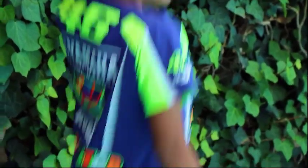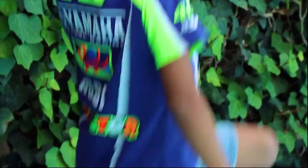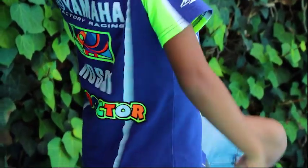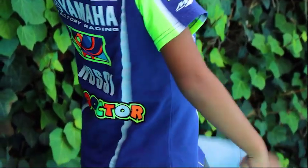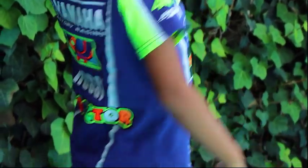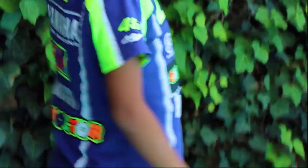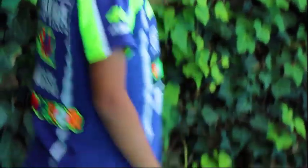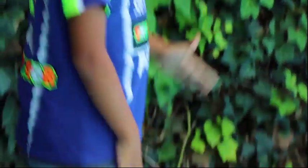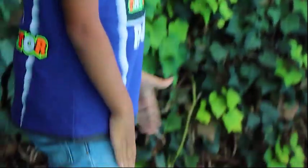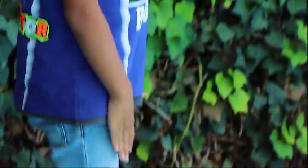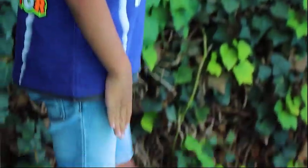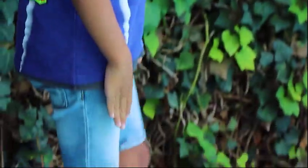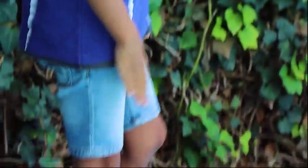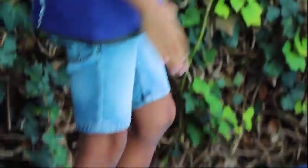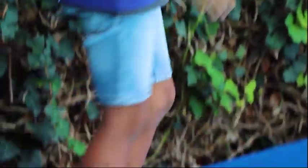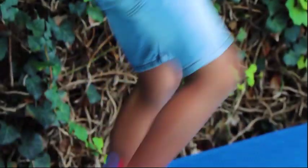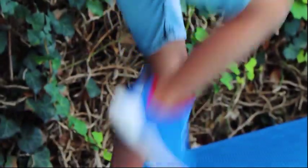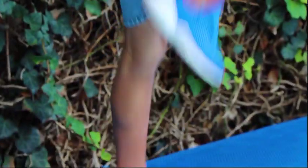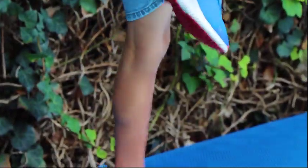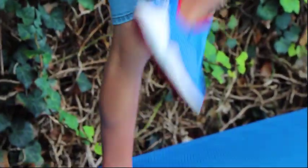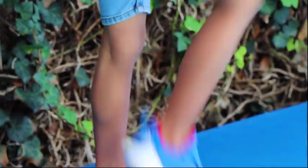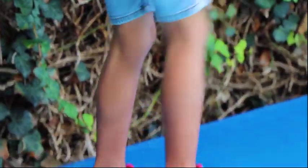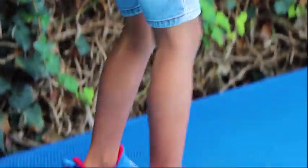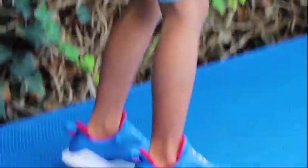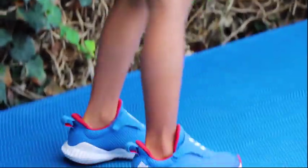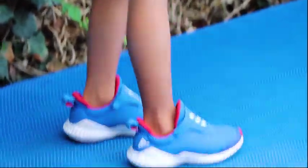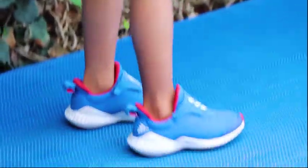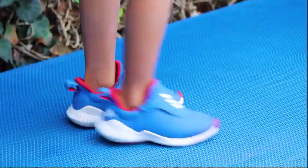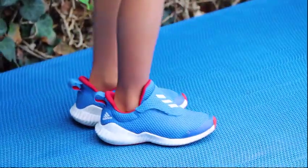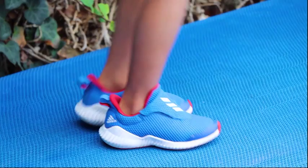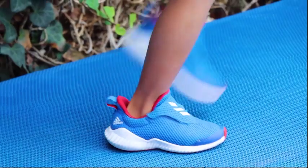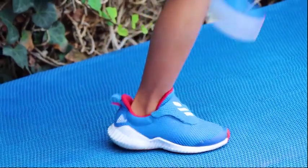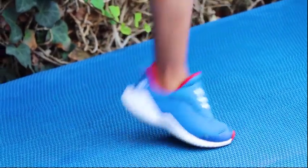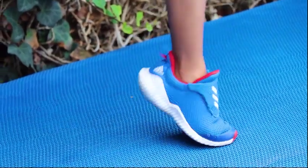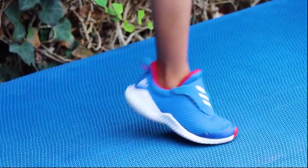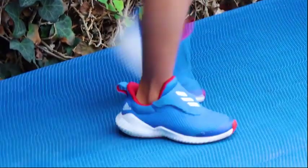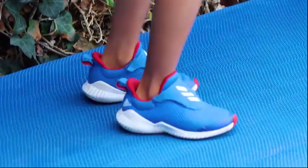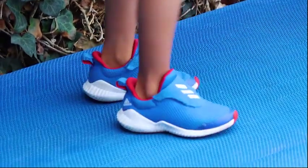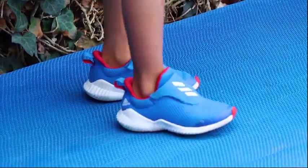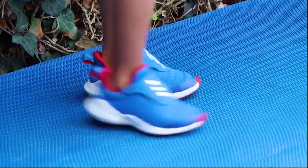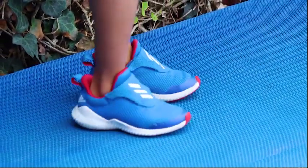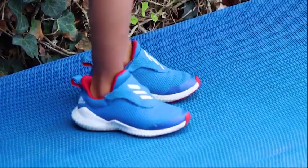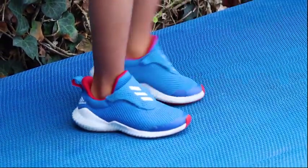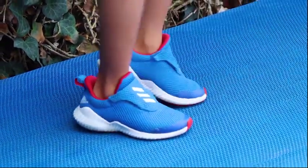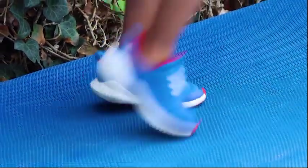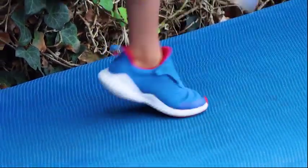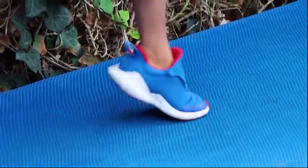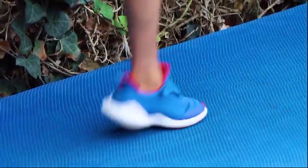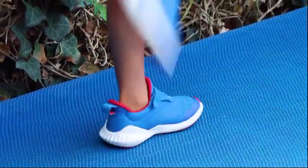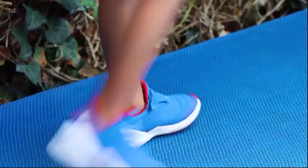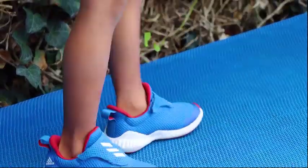mano del mismo pie. Bien, bien.